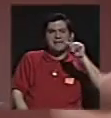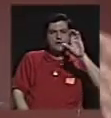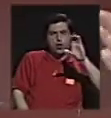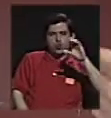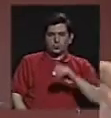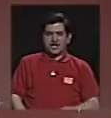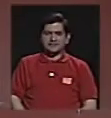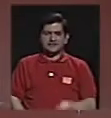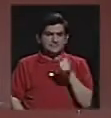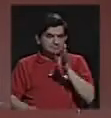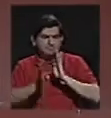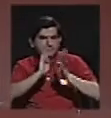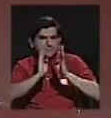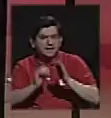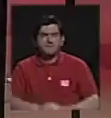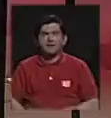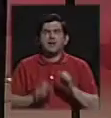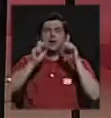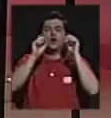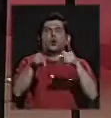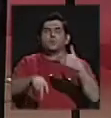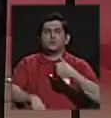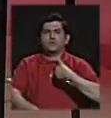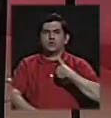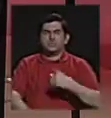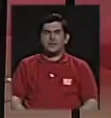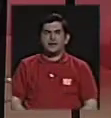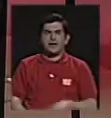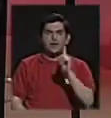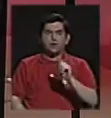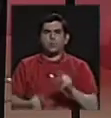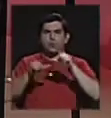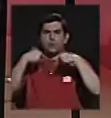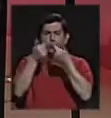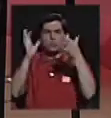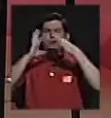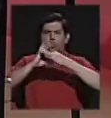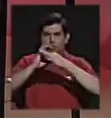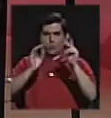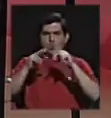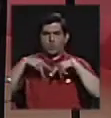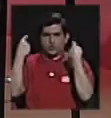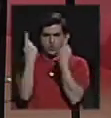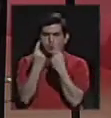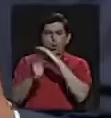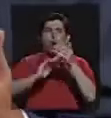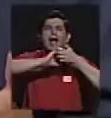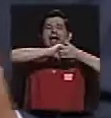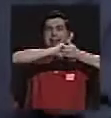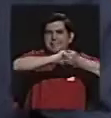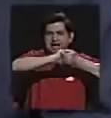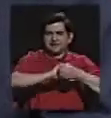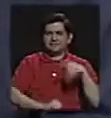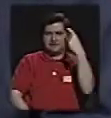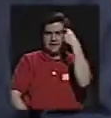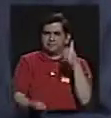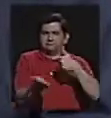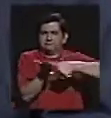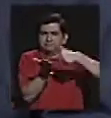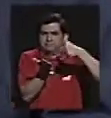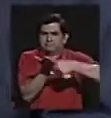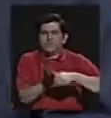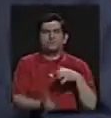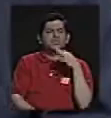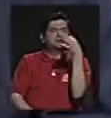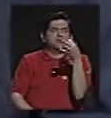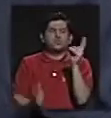Cortés. Conversamos acerca de la posibilidad de una coalición de partidos o una alianza de cara a las elecciones